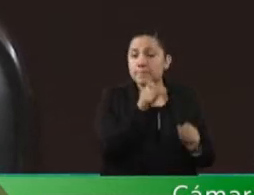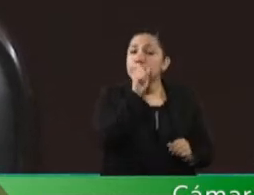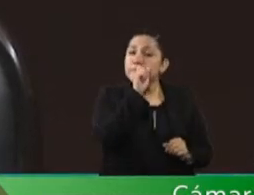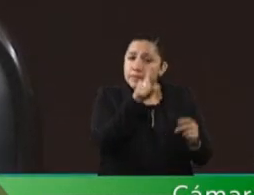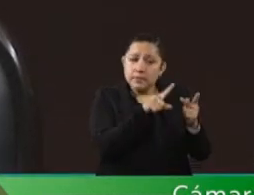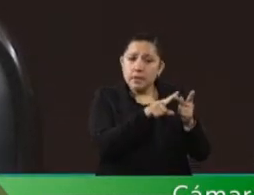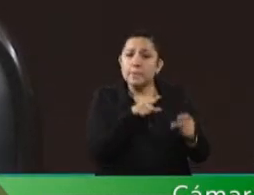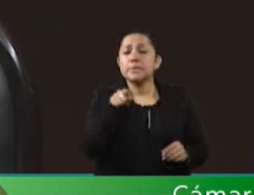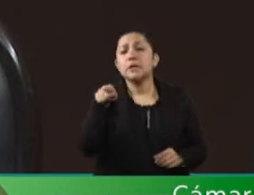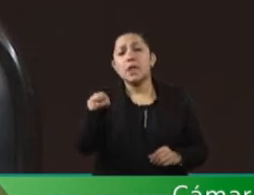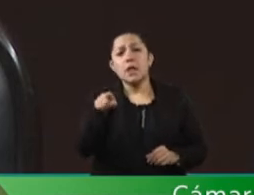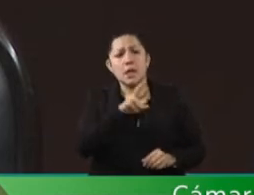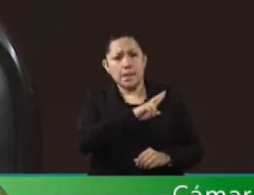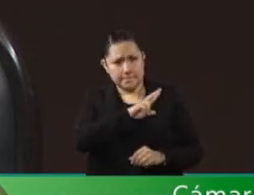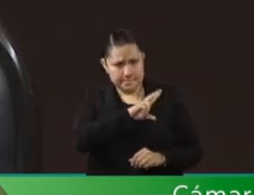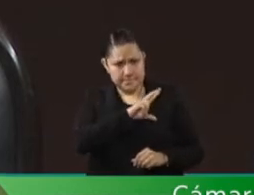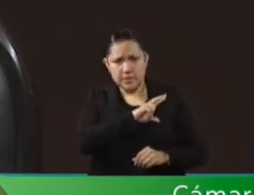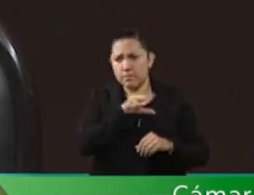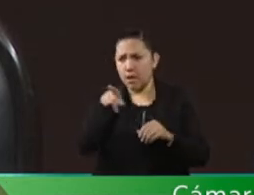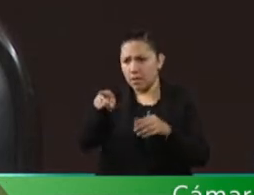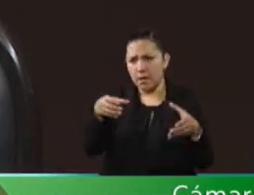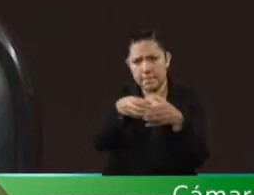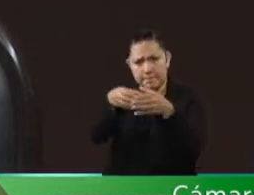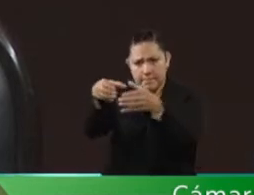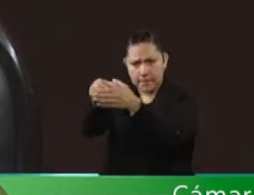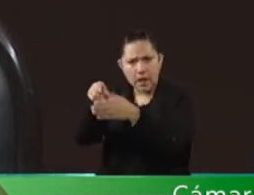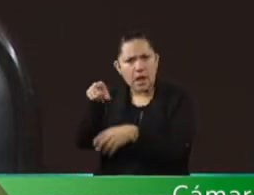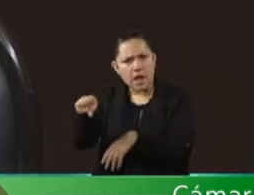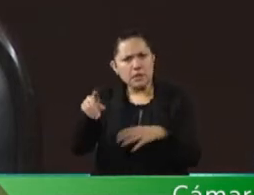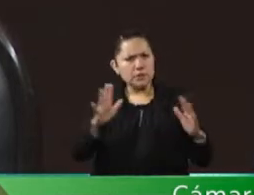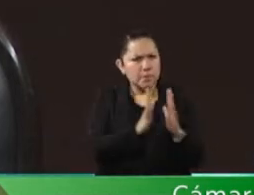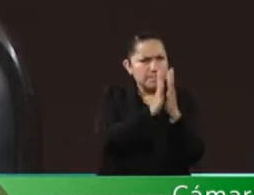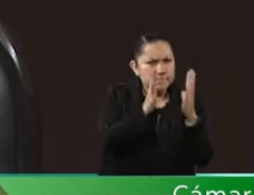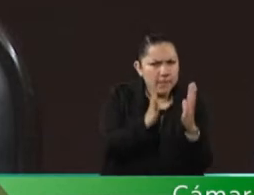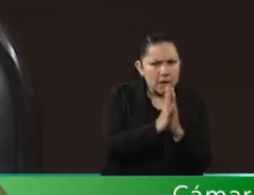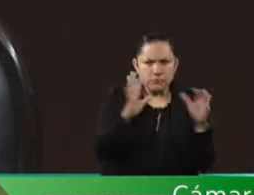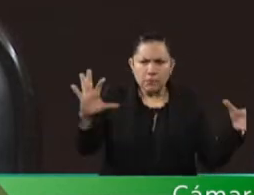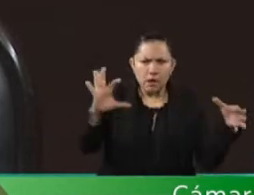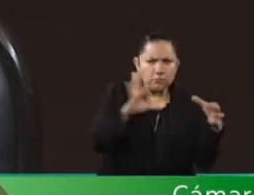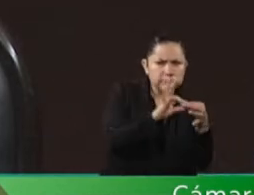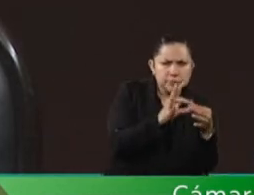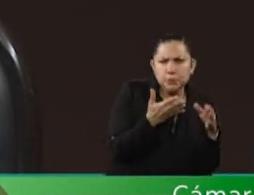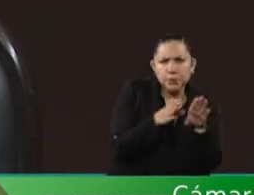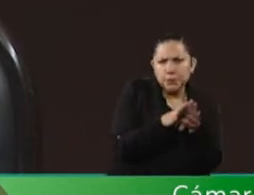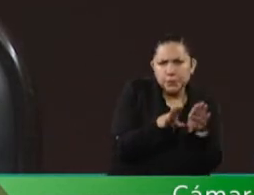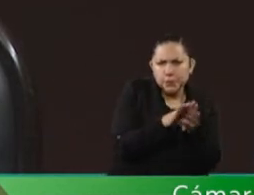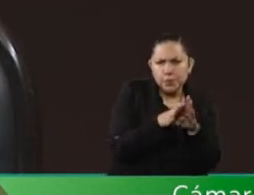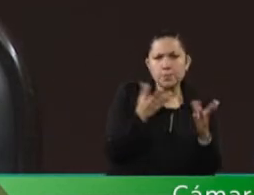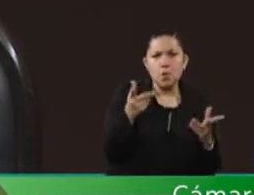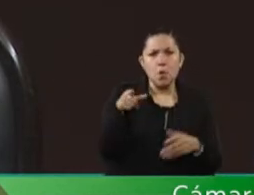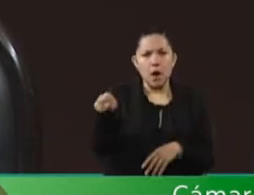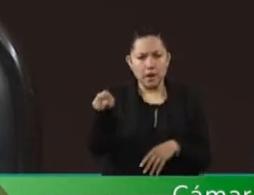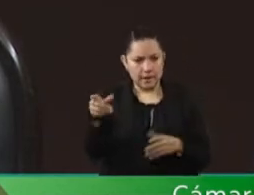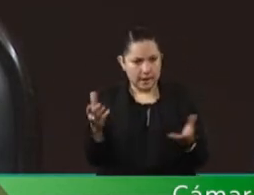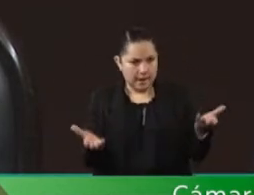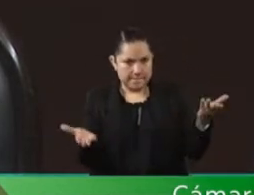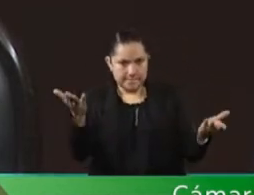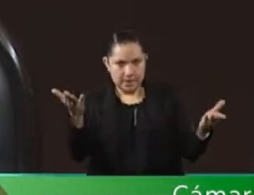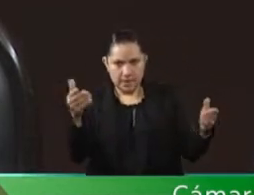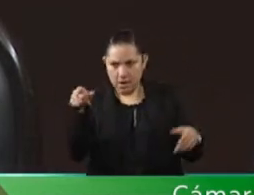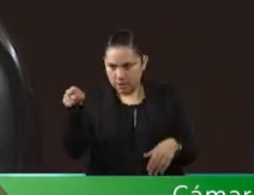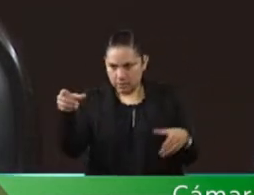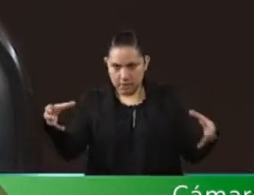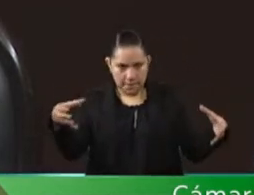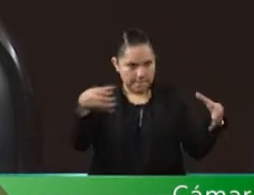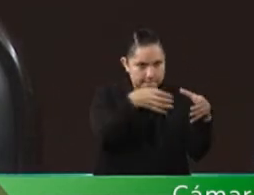privada en materia de electricidad y del régimen libre de competencia, ya que se contrapondrán con otros sectores económicos